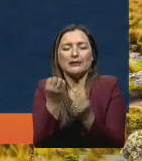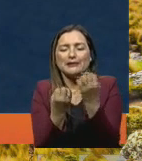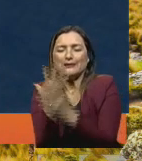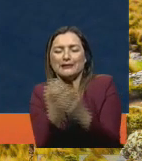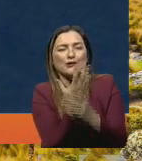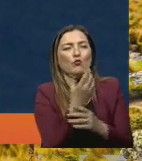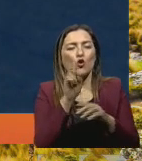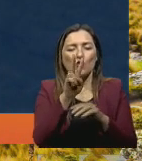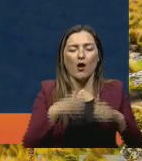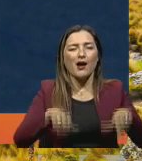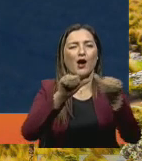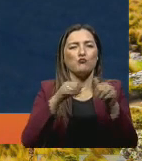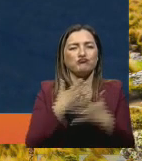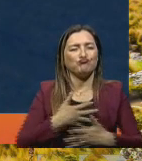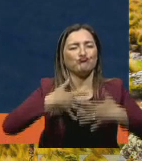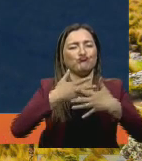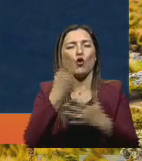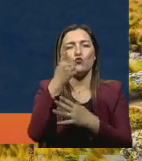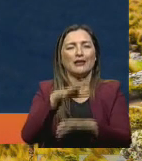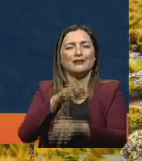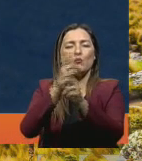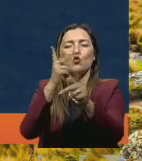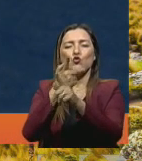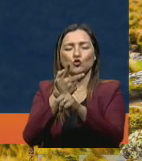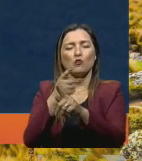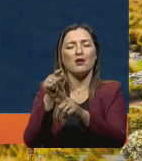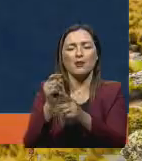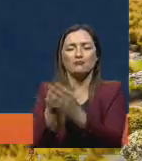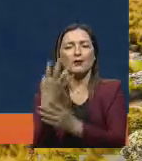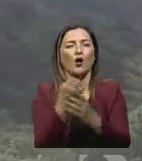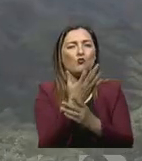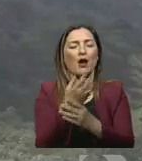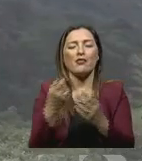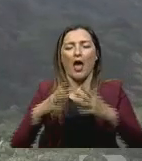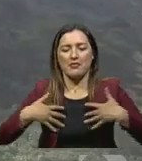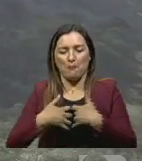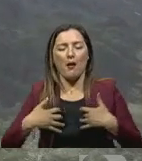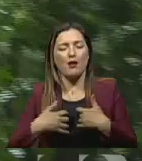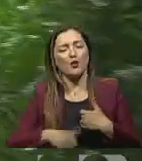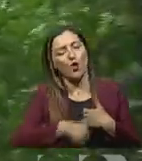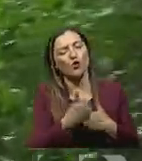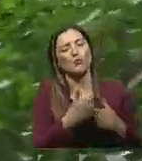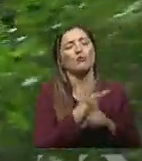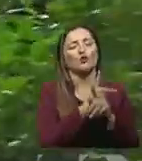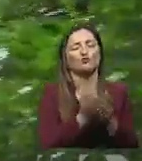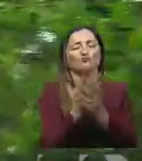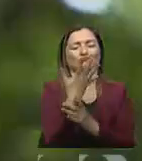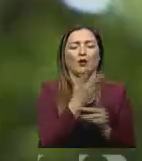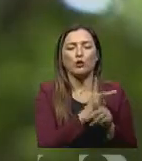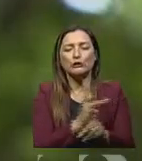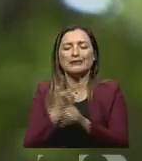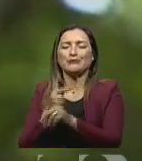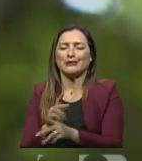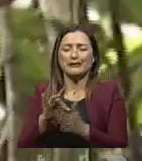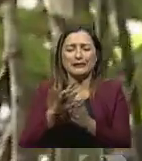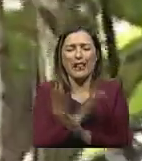de recreación una reserva de producción de fauna y una reserva de vida Silvestre con el objetivo de proteger a varias especies